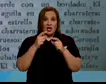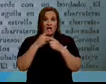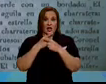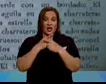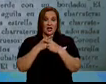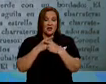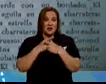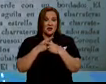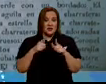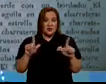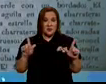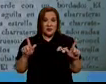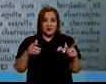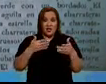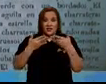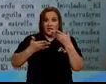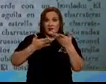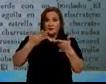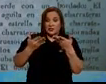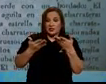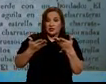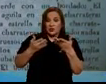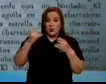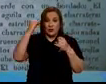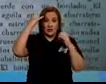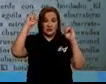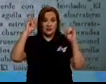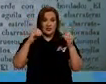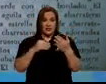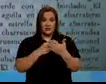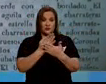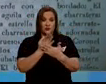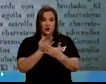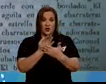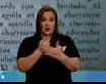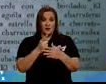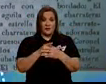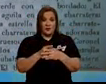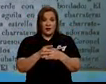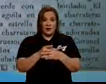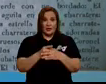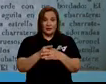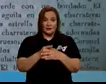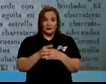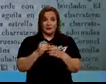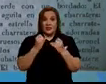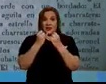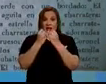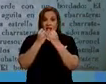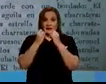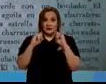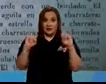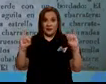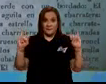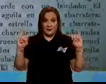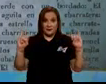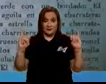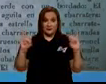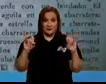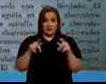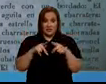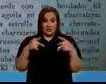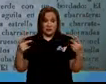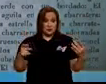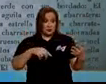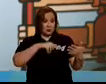expresión, las ideas nuevas, se funda precisamente en el calor de esa independencia. No